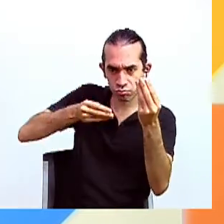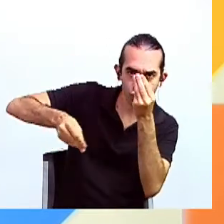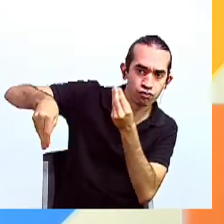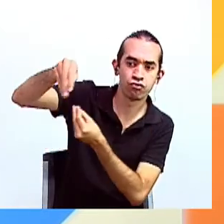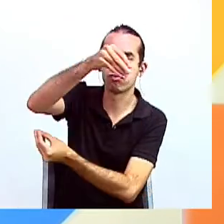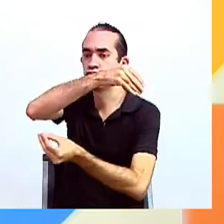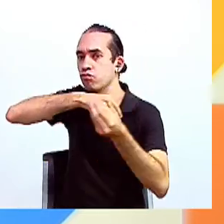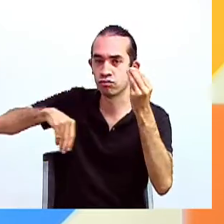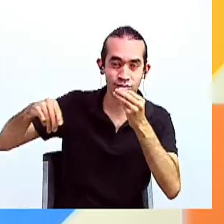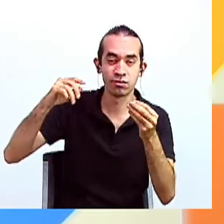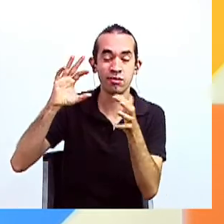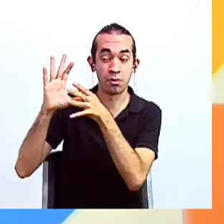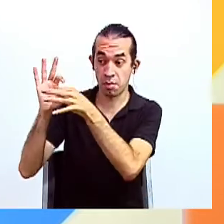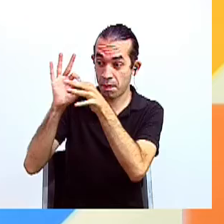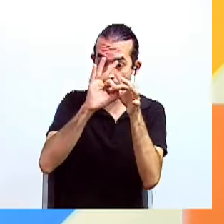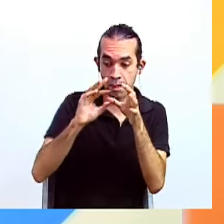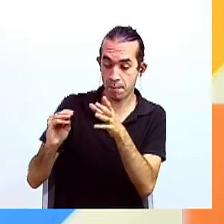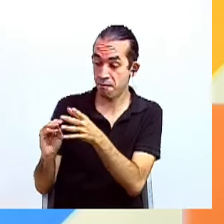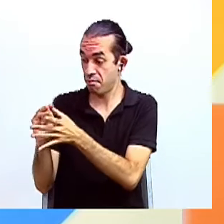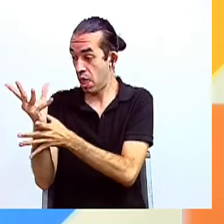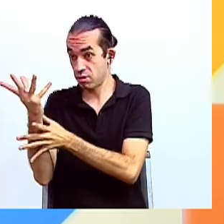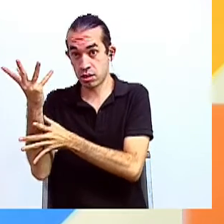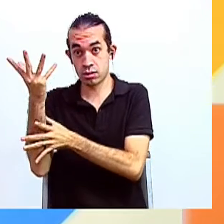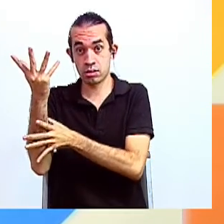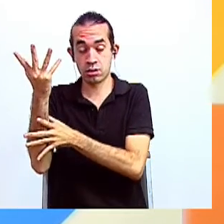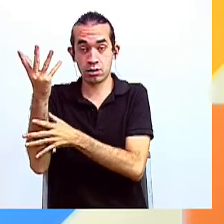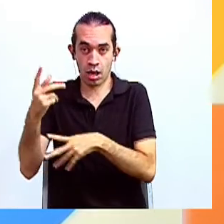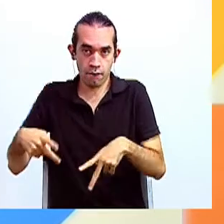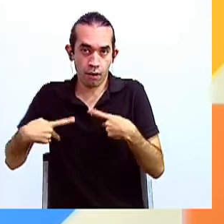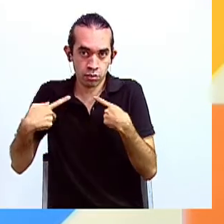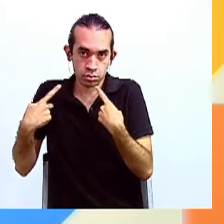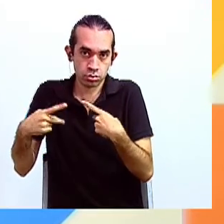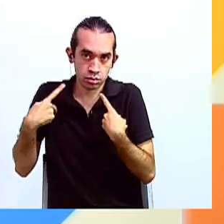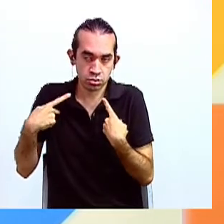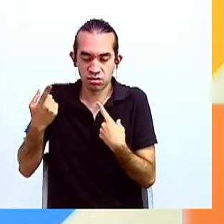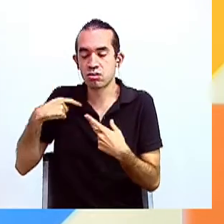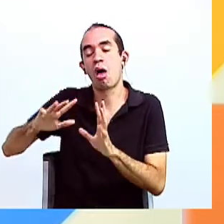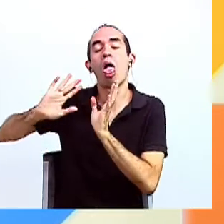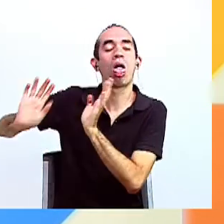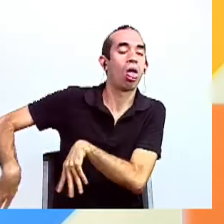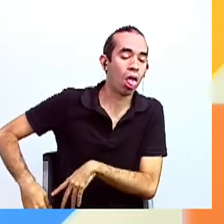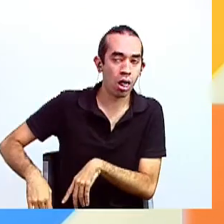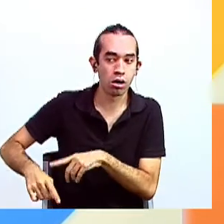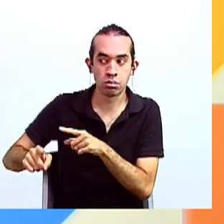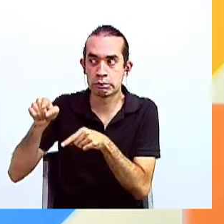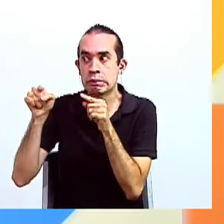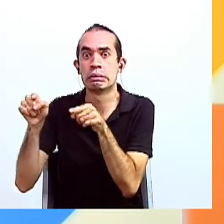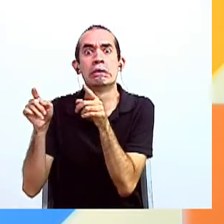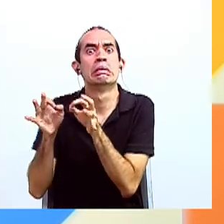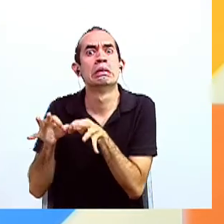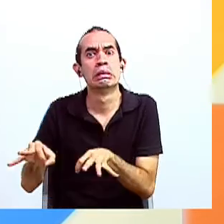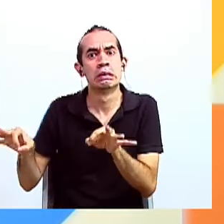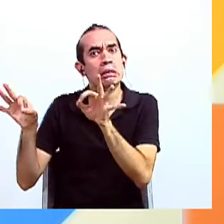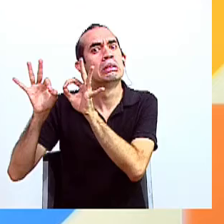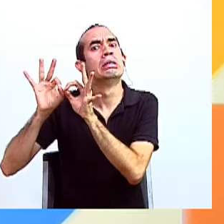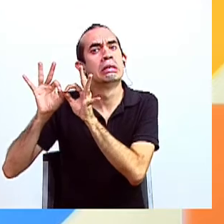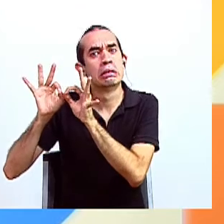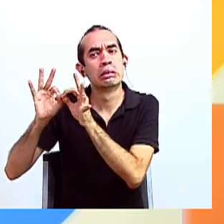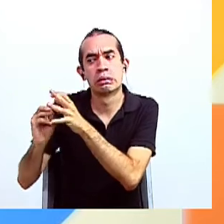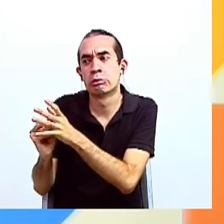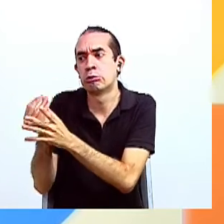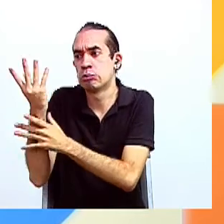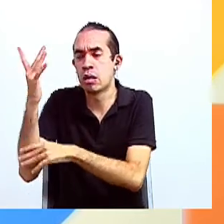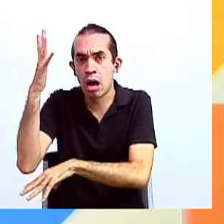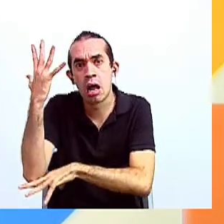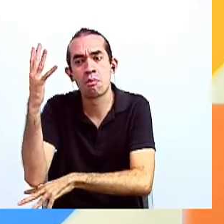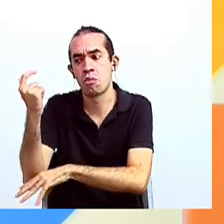cómo hay un enlace entre las plantas, que son los seres vivos, que muchas veces no cuidamos tanto, pero que son primordiales, porque